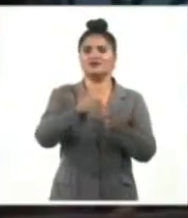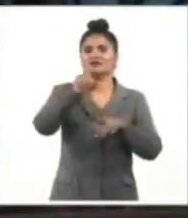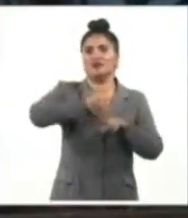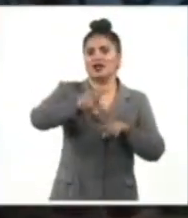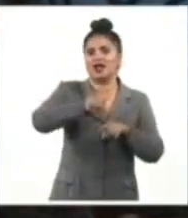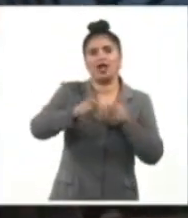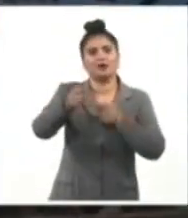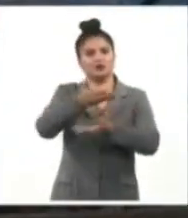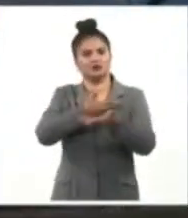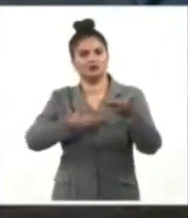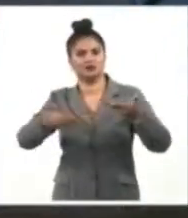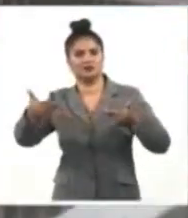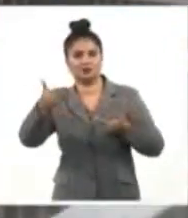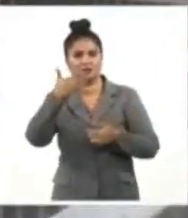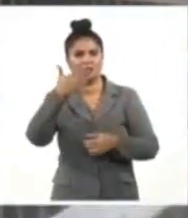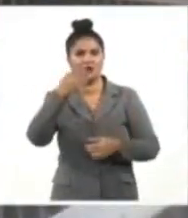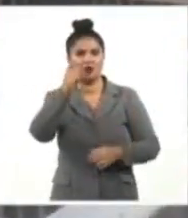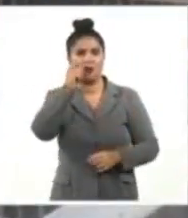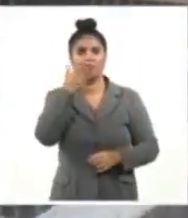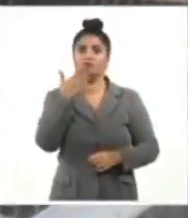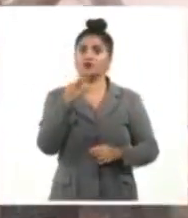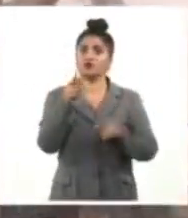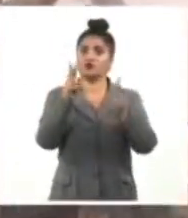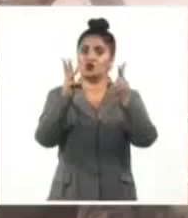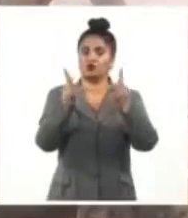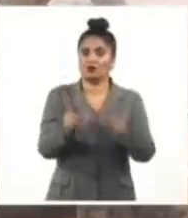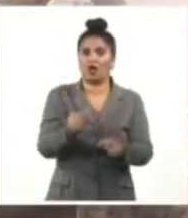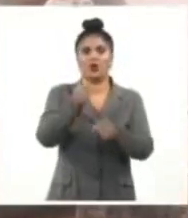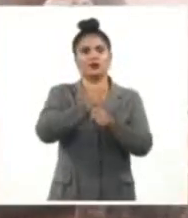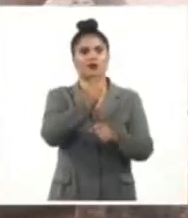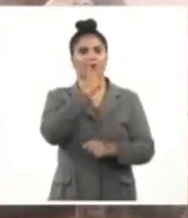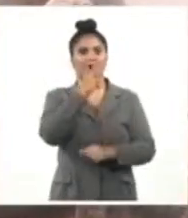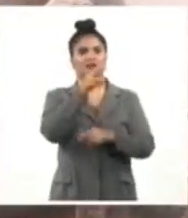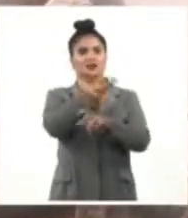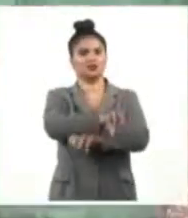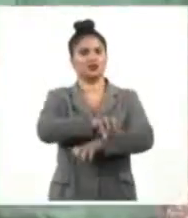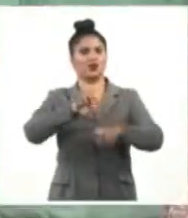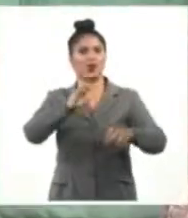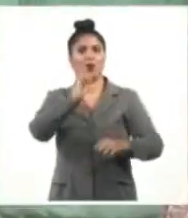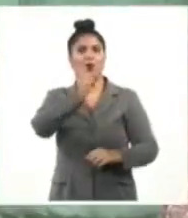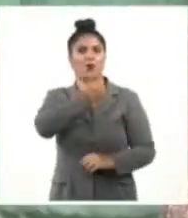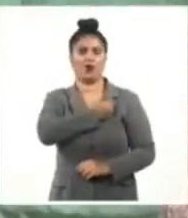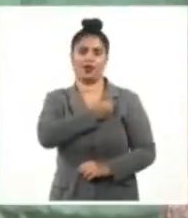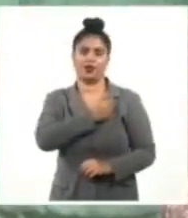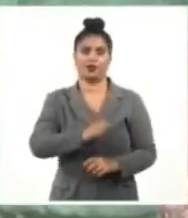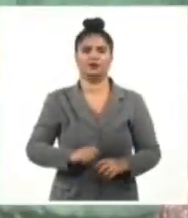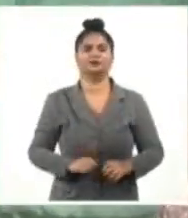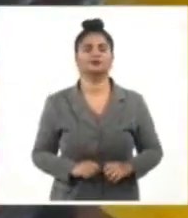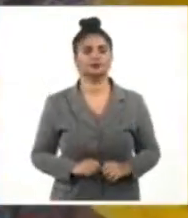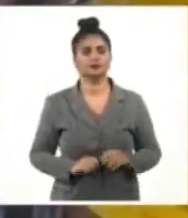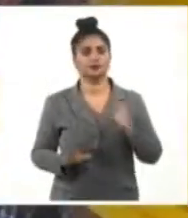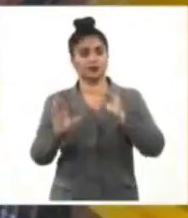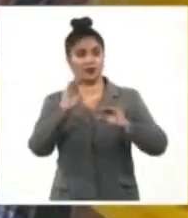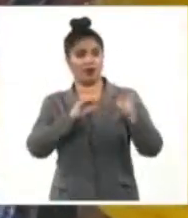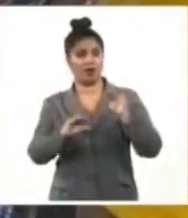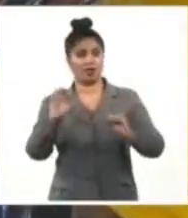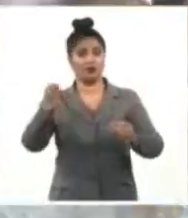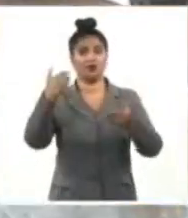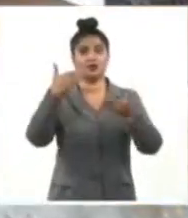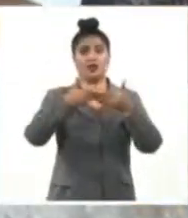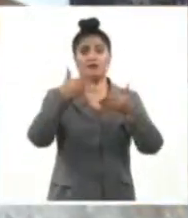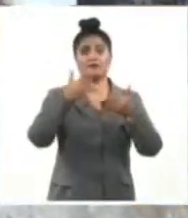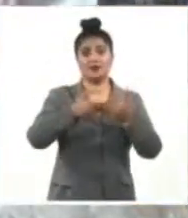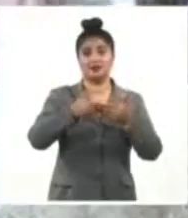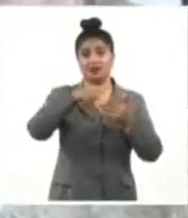que logra resultados loables en el mejoramiento genético y la aplicación de variantes para la alimentación animal. Interactuaron en las empresas salineras